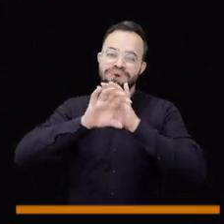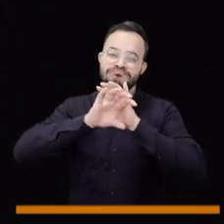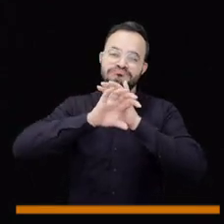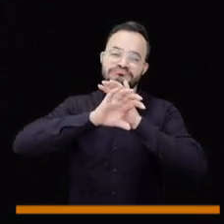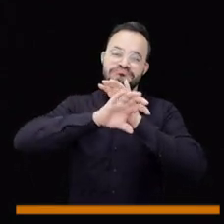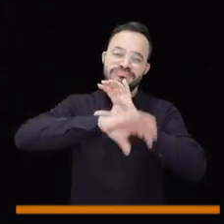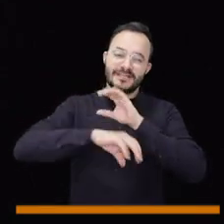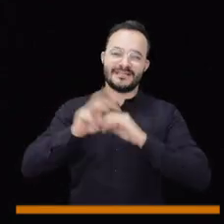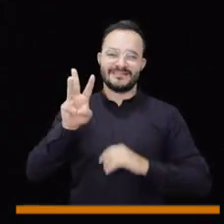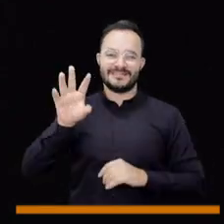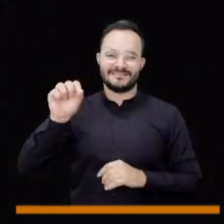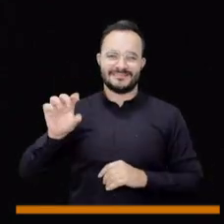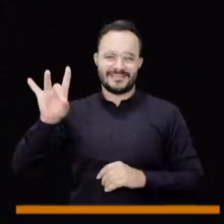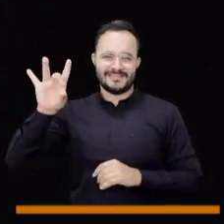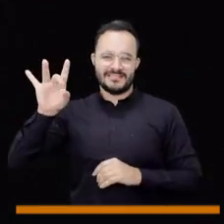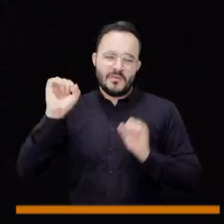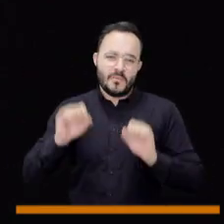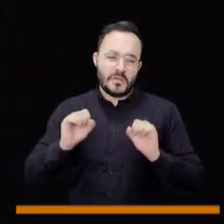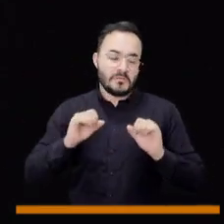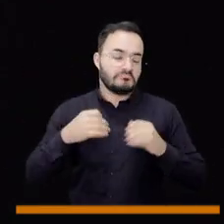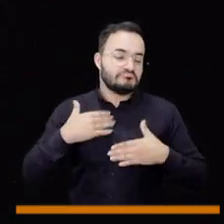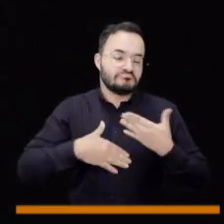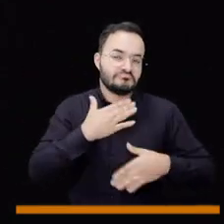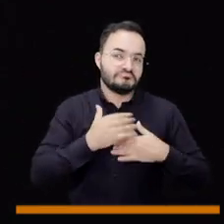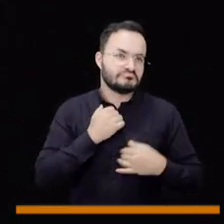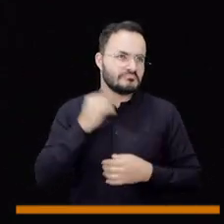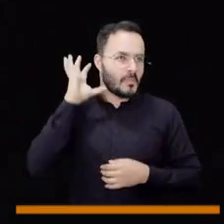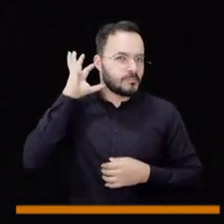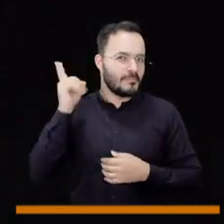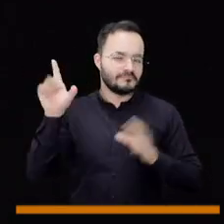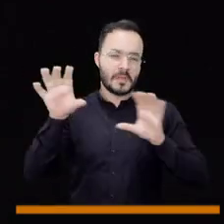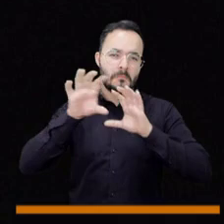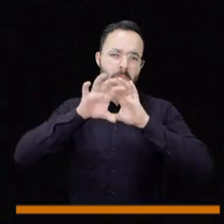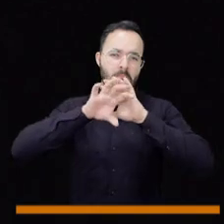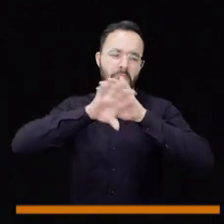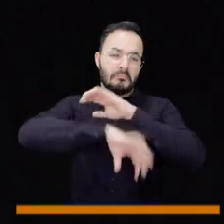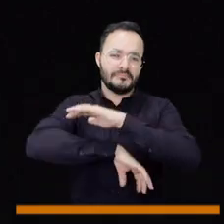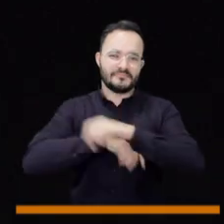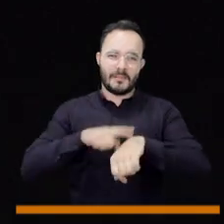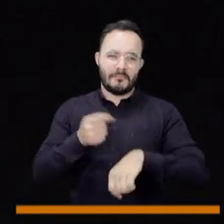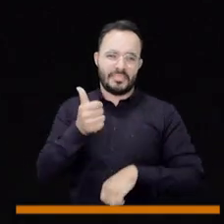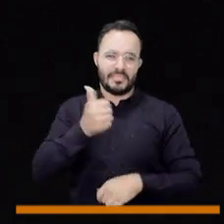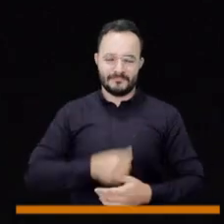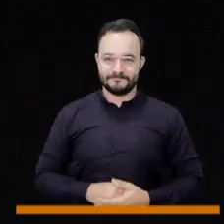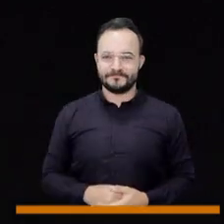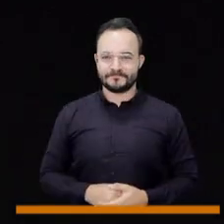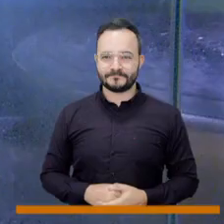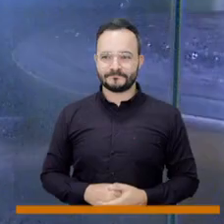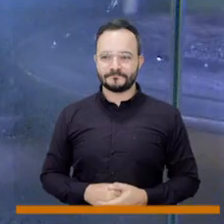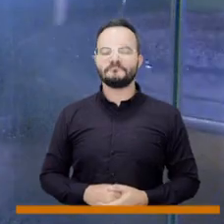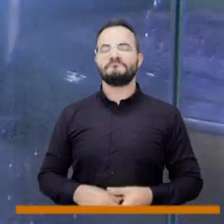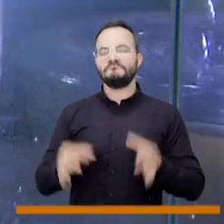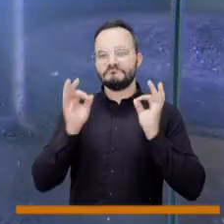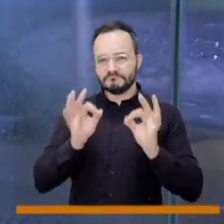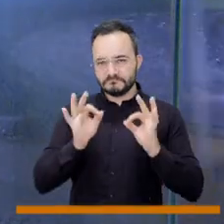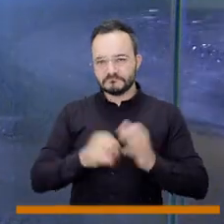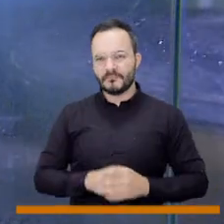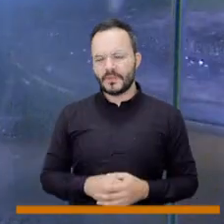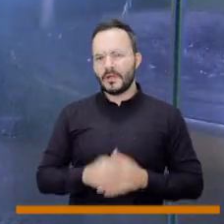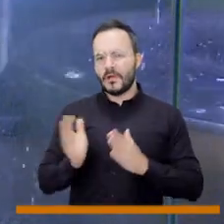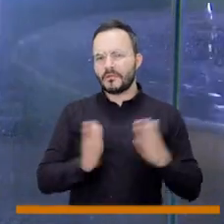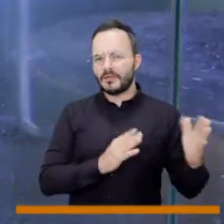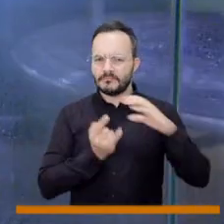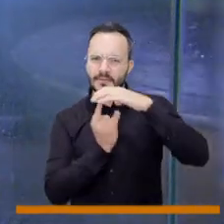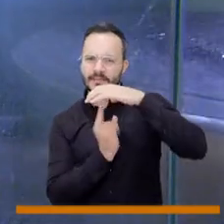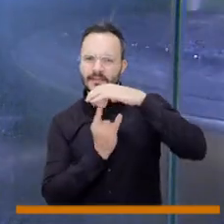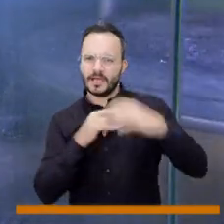las 3:15, entonces pueden ir a hacer la observación, seguir con su día, pero igual va a ser corto. Bueno, Mallory, ahora hablemos un poquito